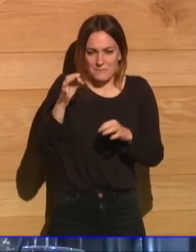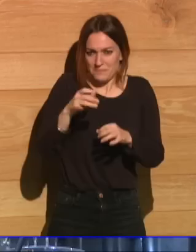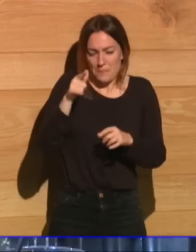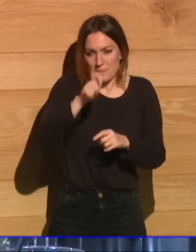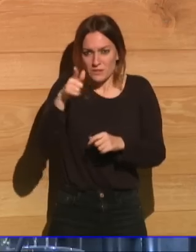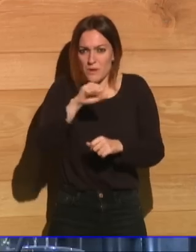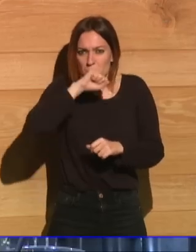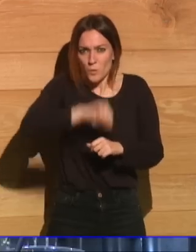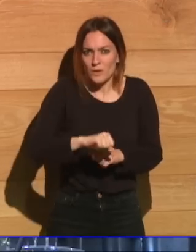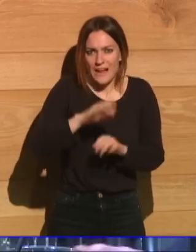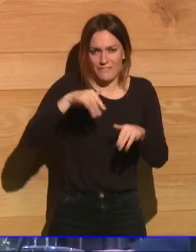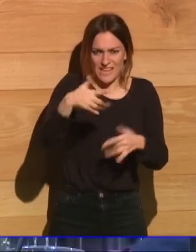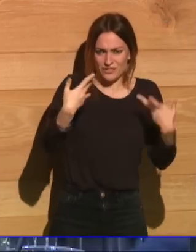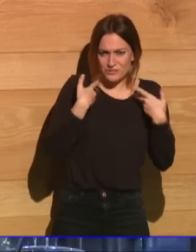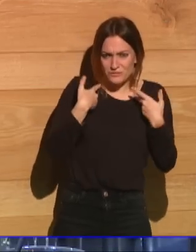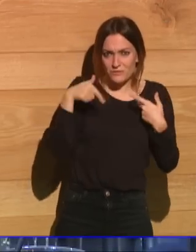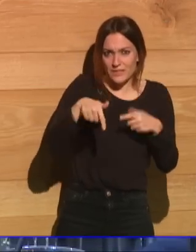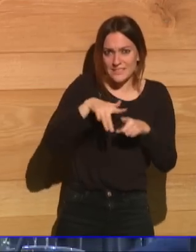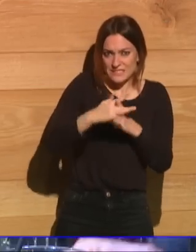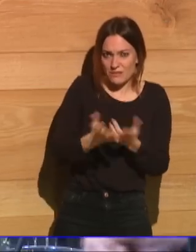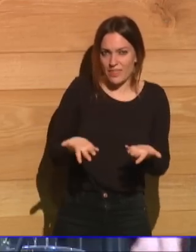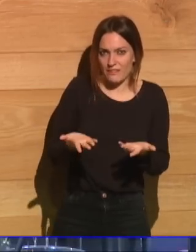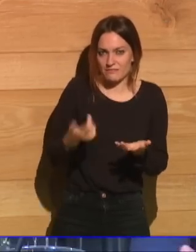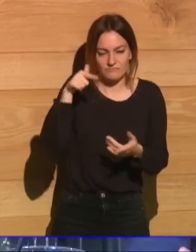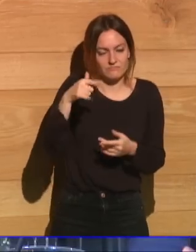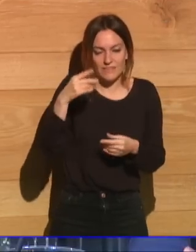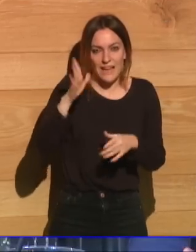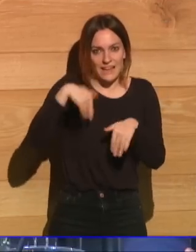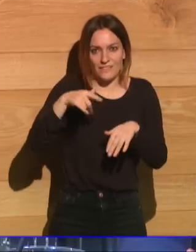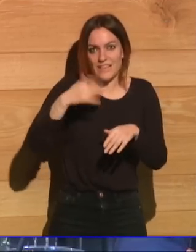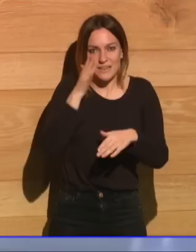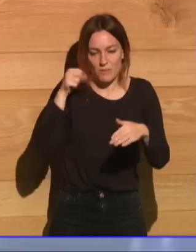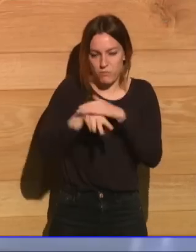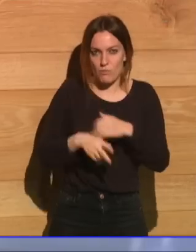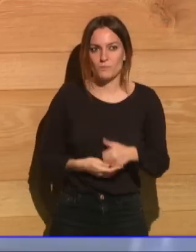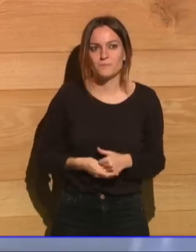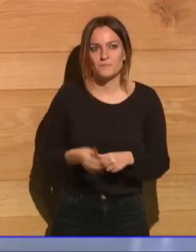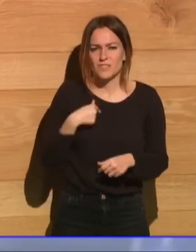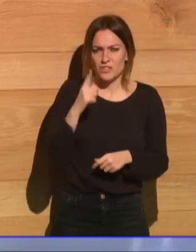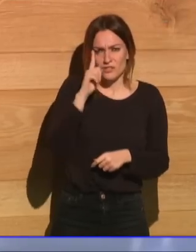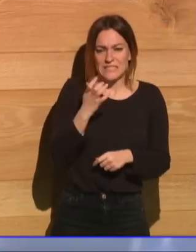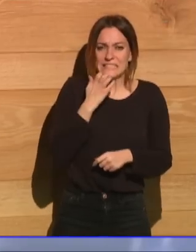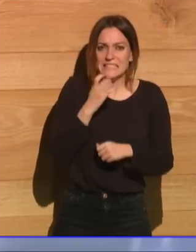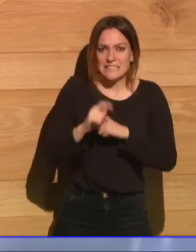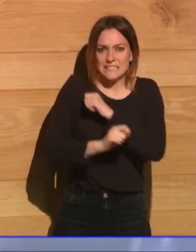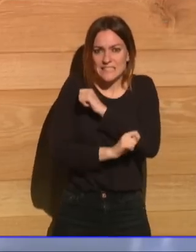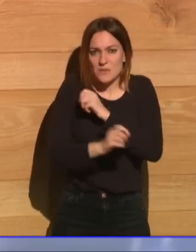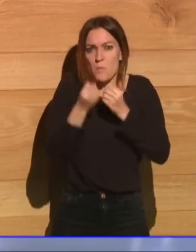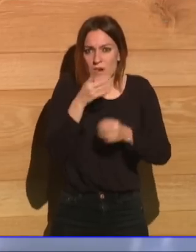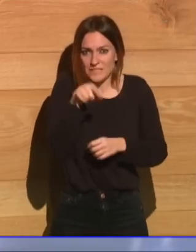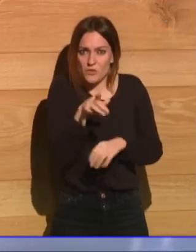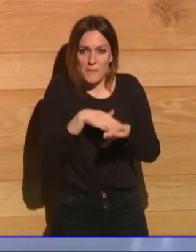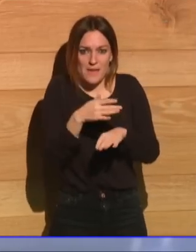tampoco. sufriendo aquel ya ignominia Ni yo. delante de No todo sé si- Nueva York. No sé si es buena estrategia para dormir a un niño,